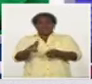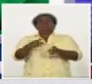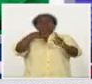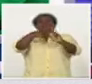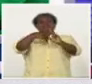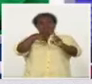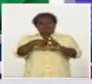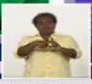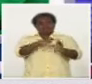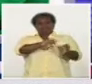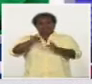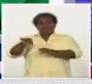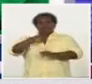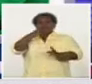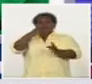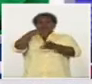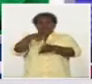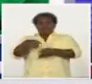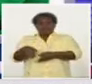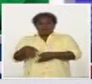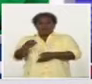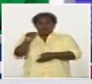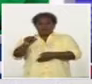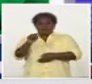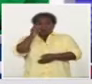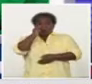Fallece Higinio Vélez del municipio Cerro,